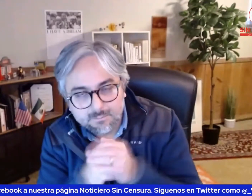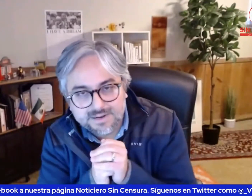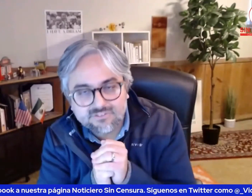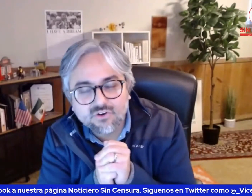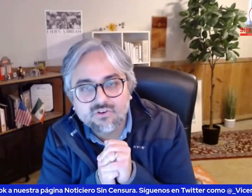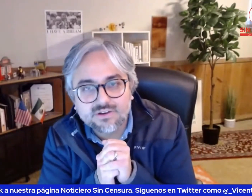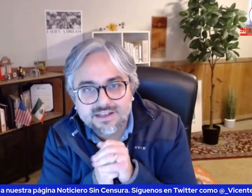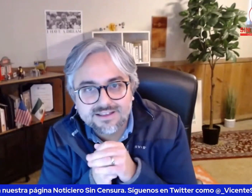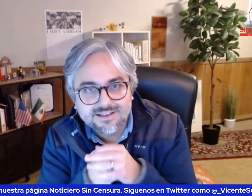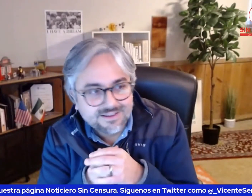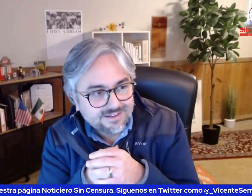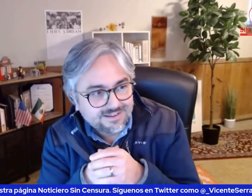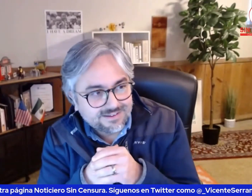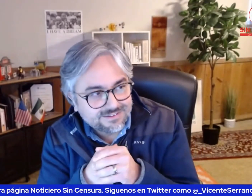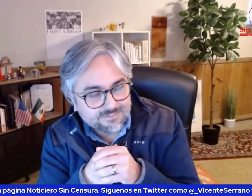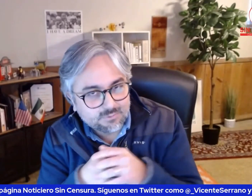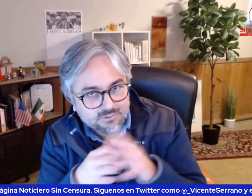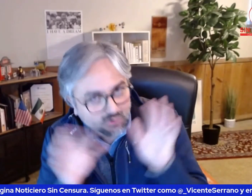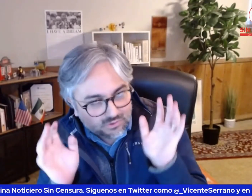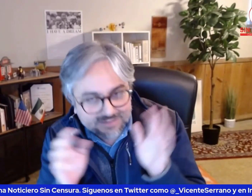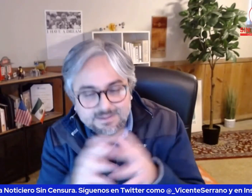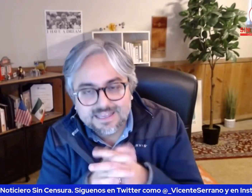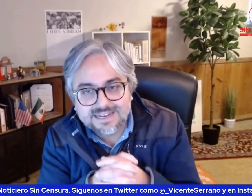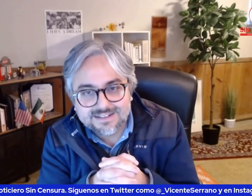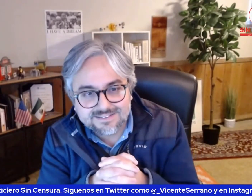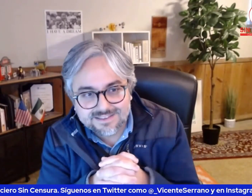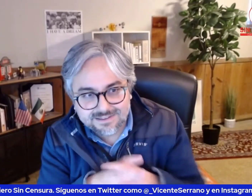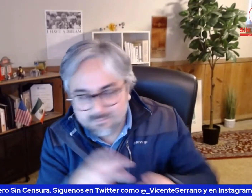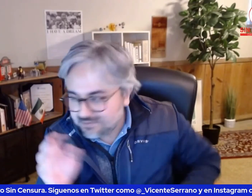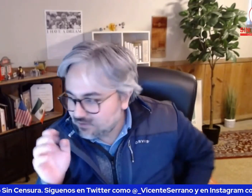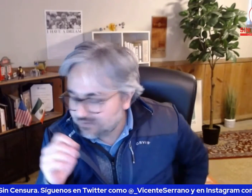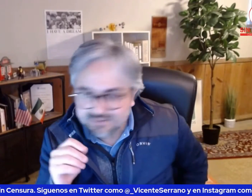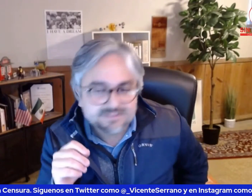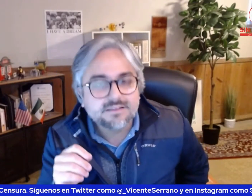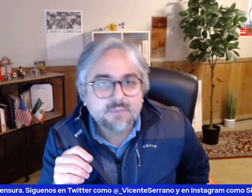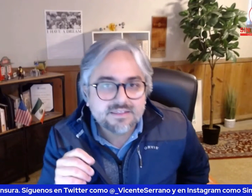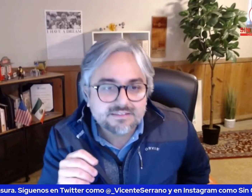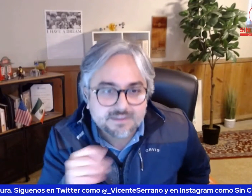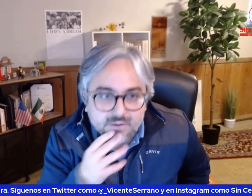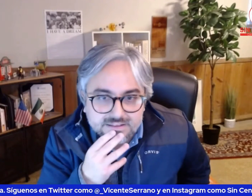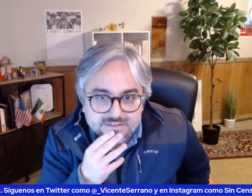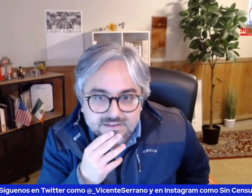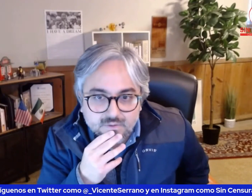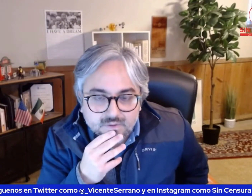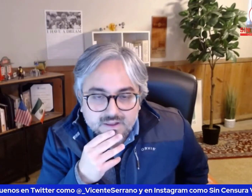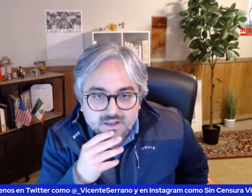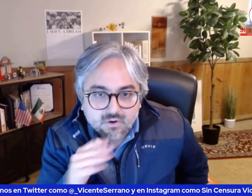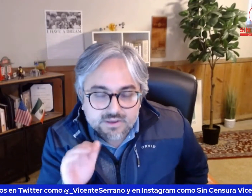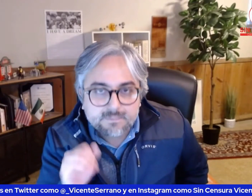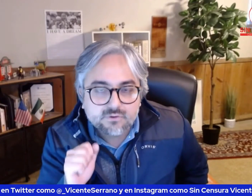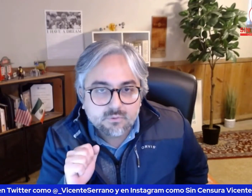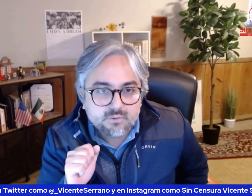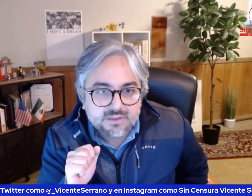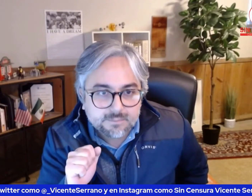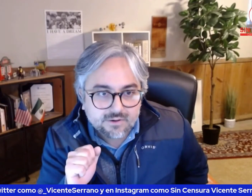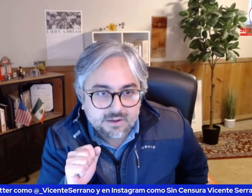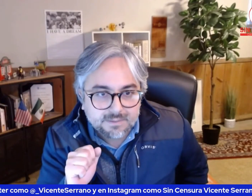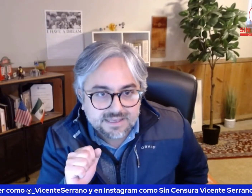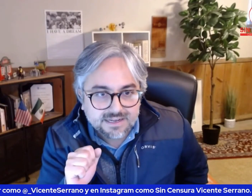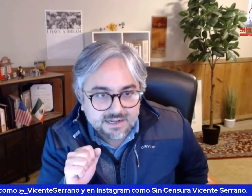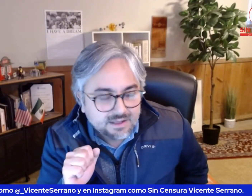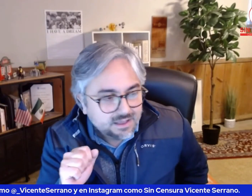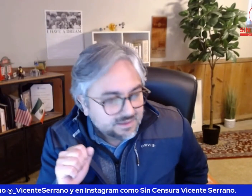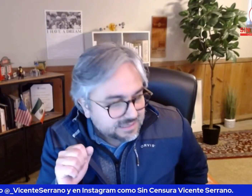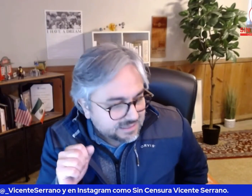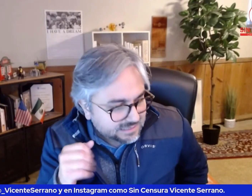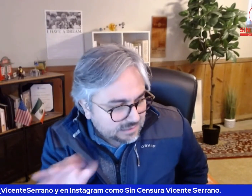en comparación con una, pues con otras mañaneras que ya estaban empezando hasta las 7:30, 7:45. Hoy empezó muy, muy temprano la